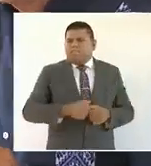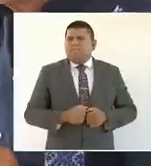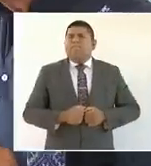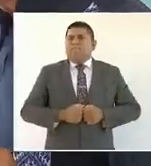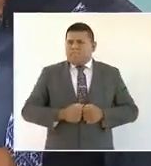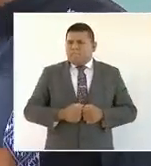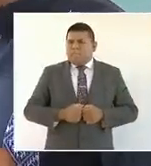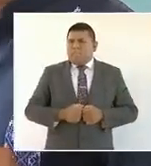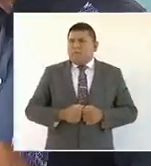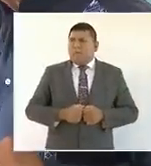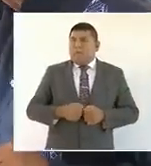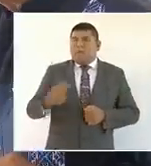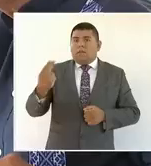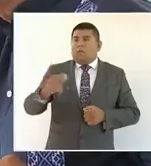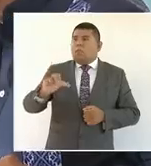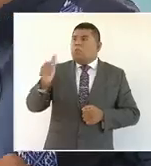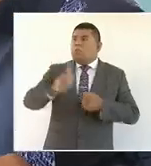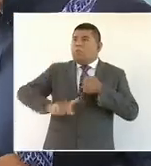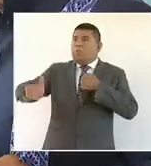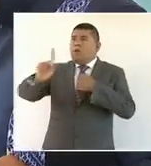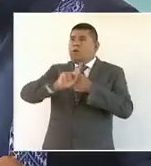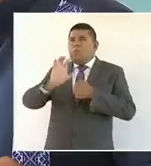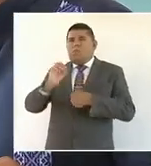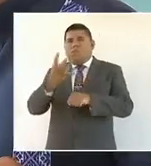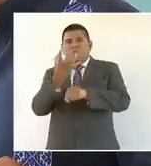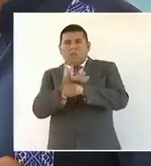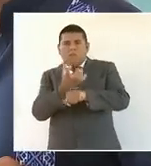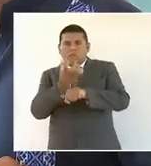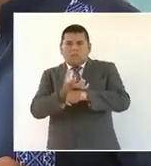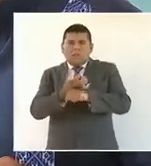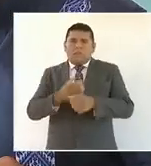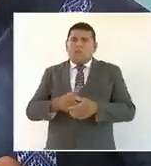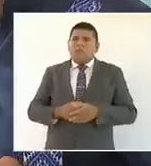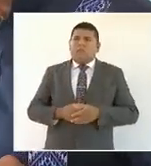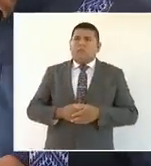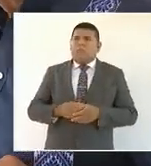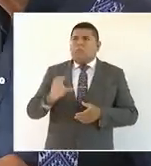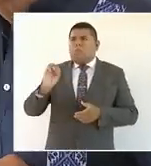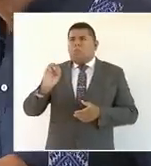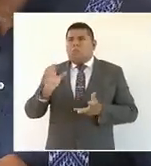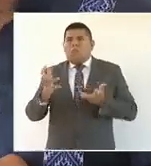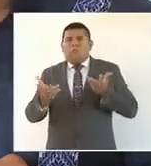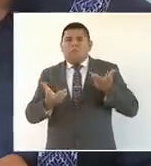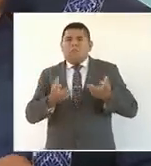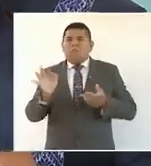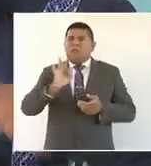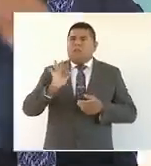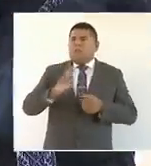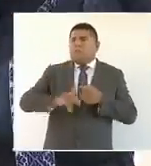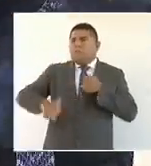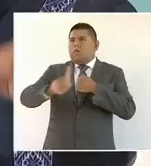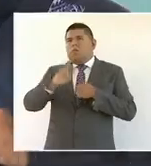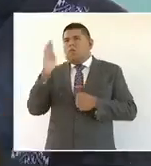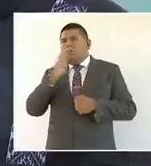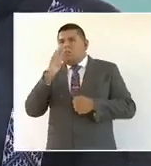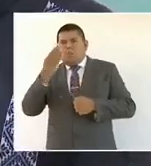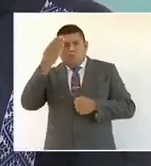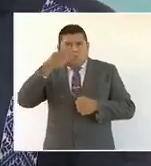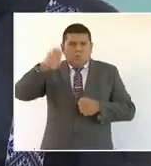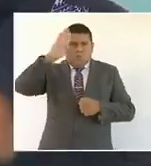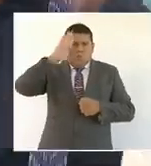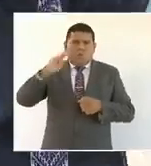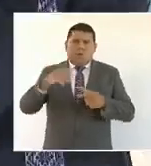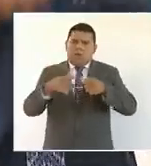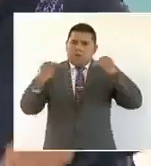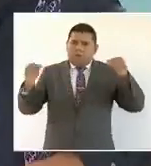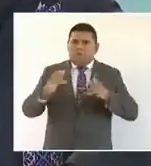Y si hay que traerlos de Estados Unidos y de Rusia o de Cuba o de Japón